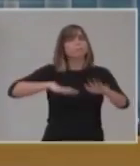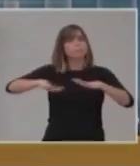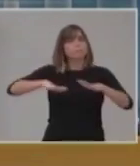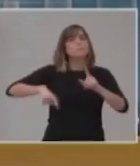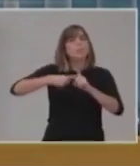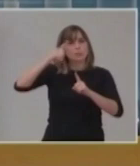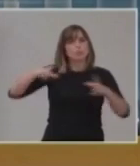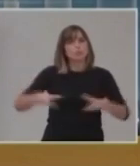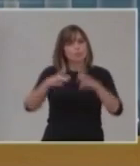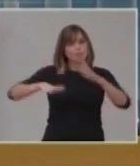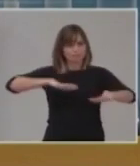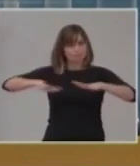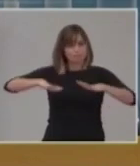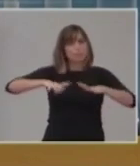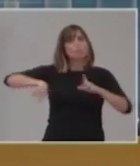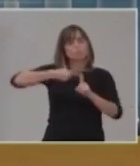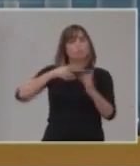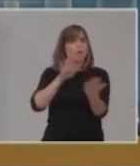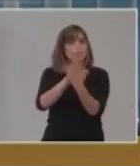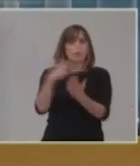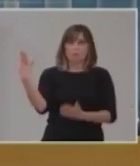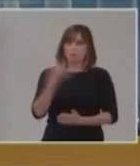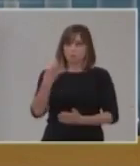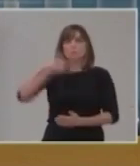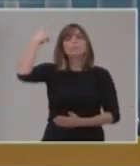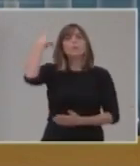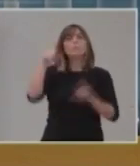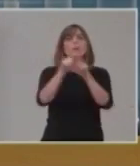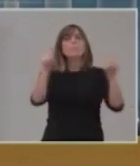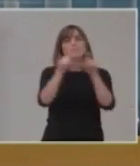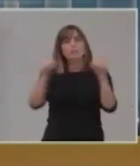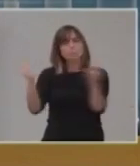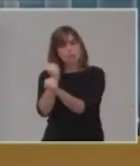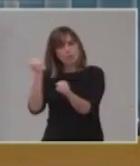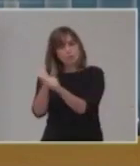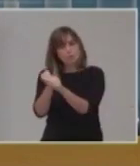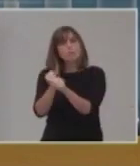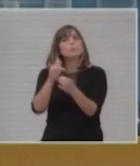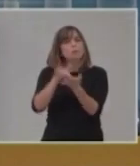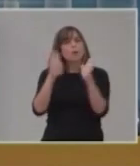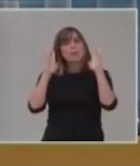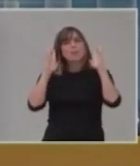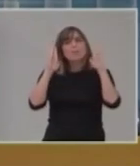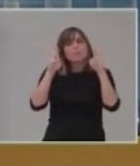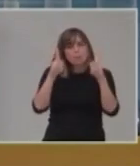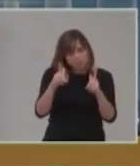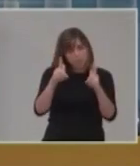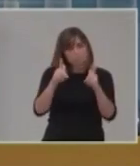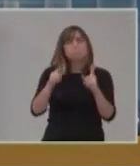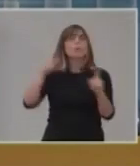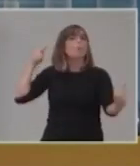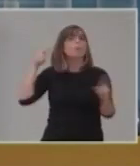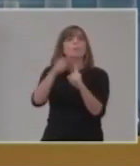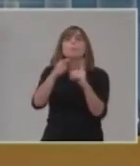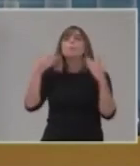afrontar en cada momento. Sabemos que los empresarios y trabajadores de estos sectores están haciendo un esfuerzo añadido en el